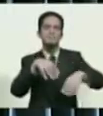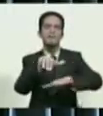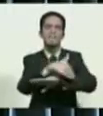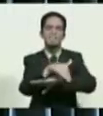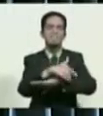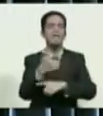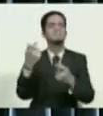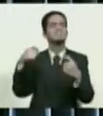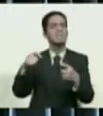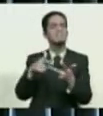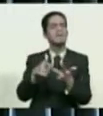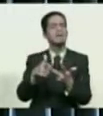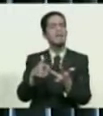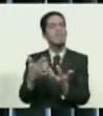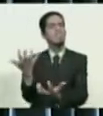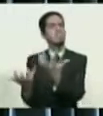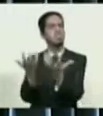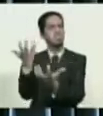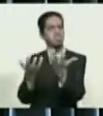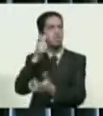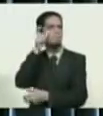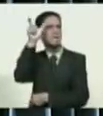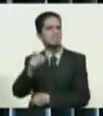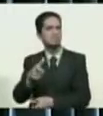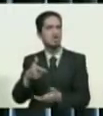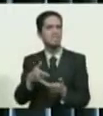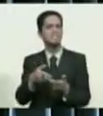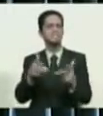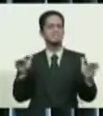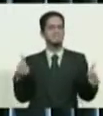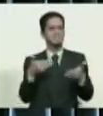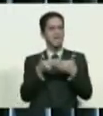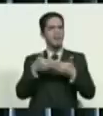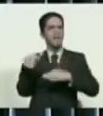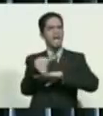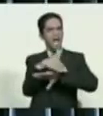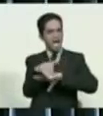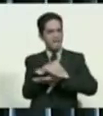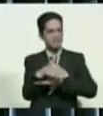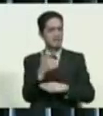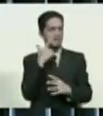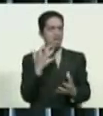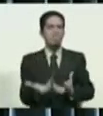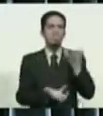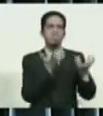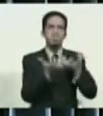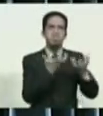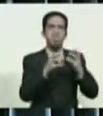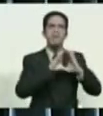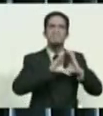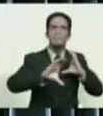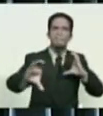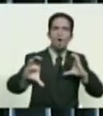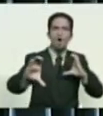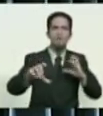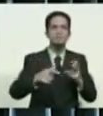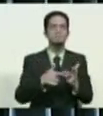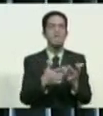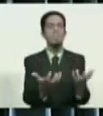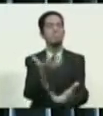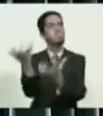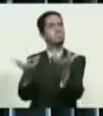personas vivas, cierre de calles, quema de unidades de transporte, quema de instituciones de